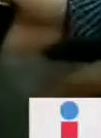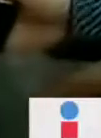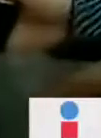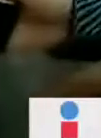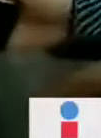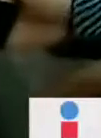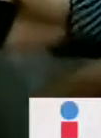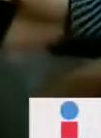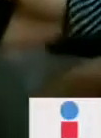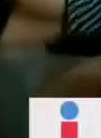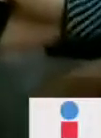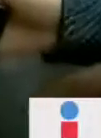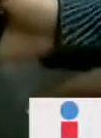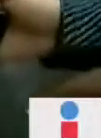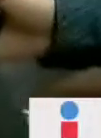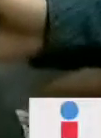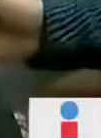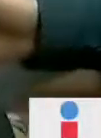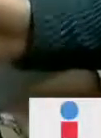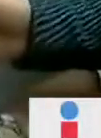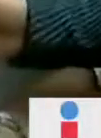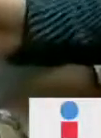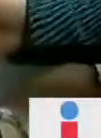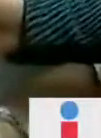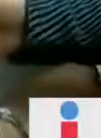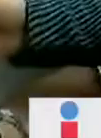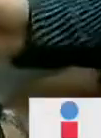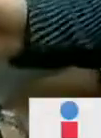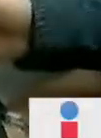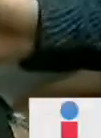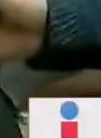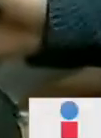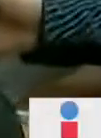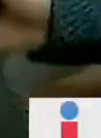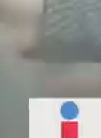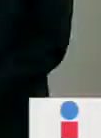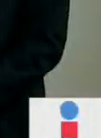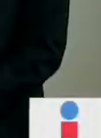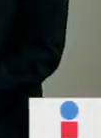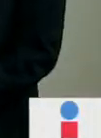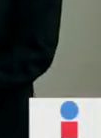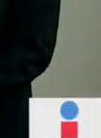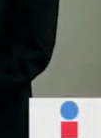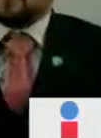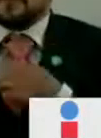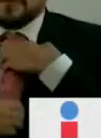cierta presión externa, sino yo sola como empujarme hacia adelante.